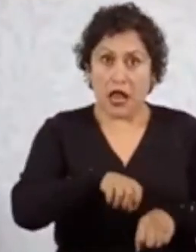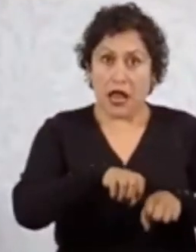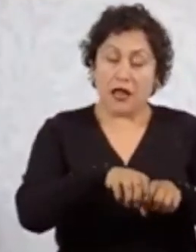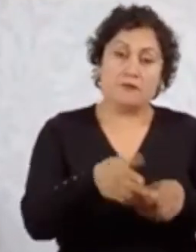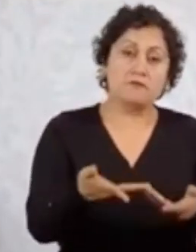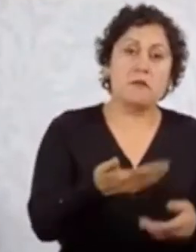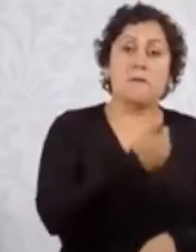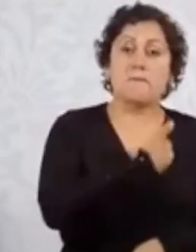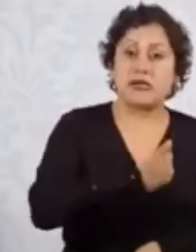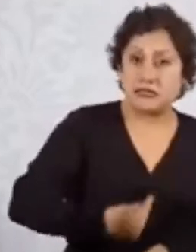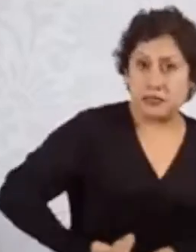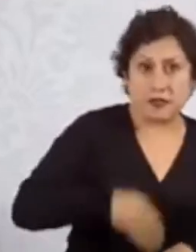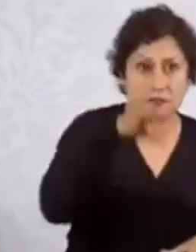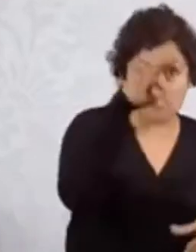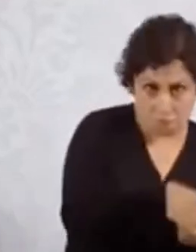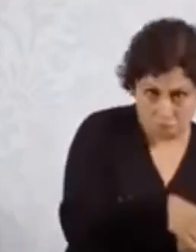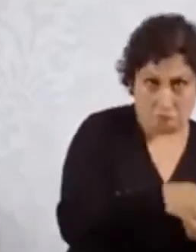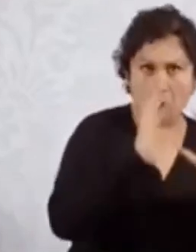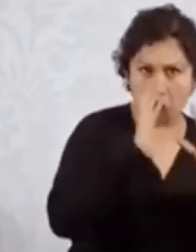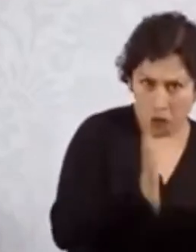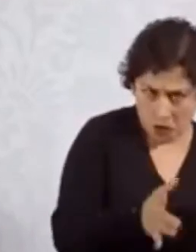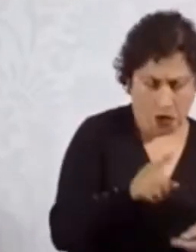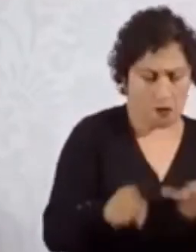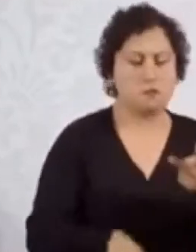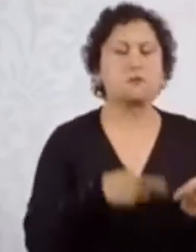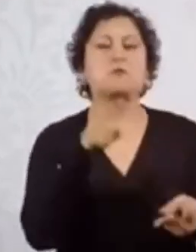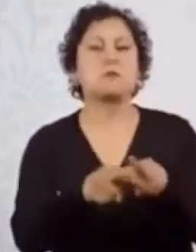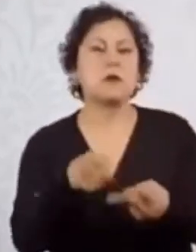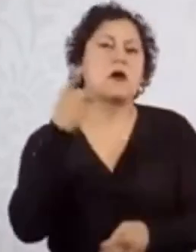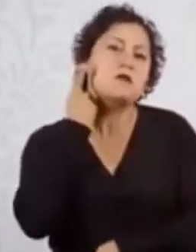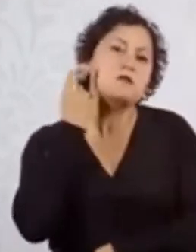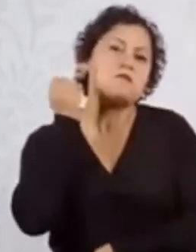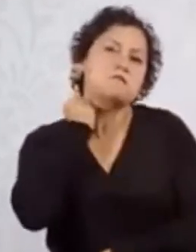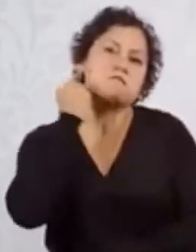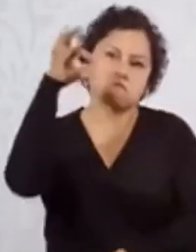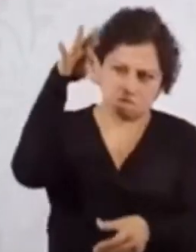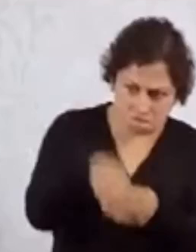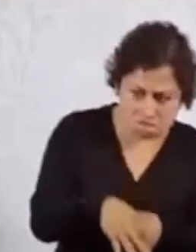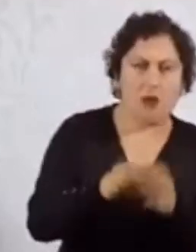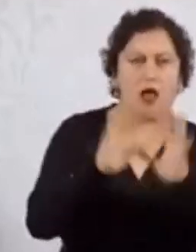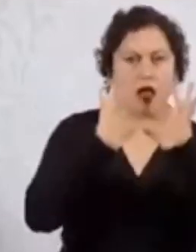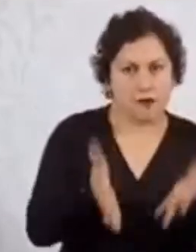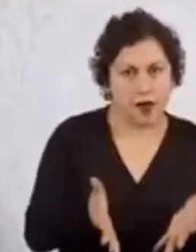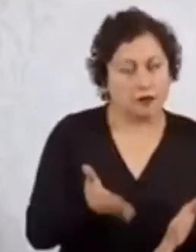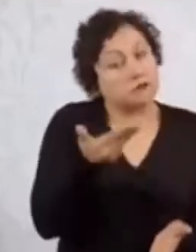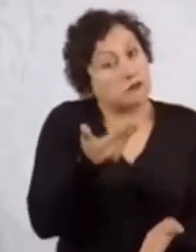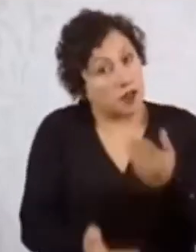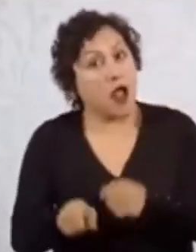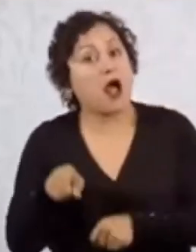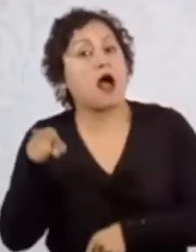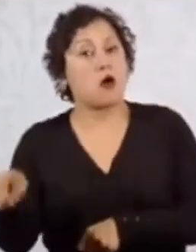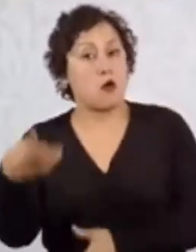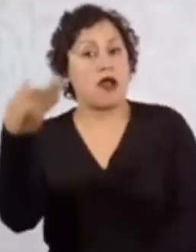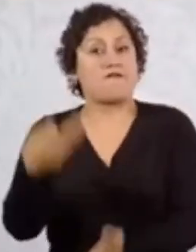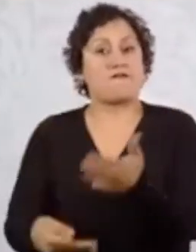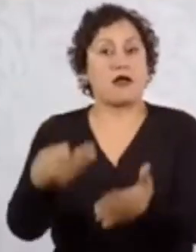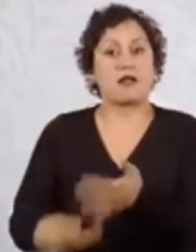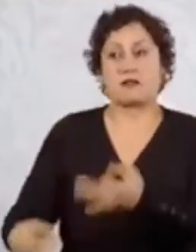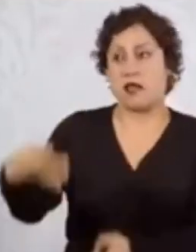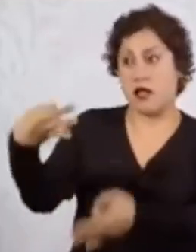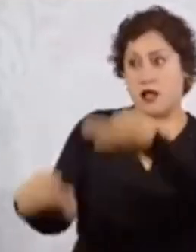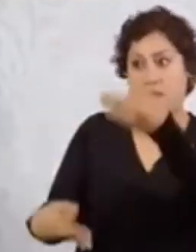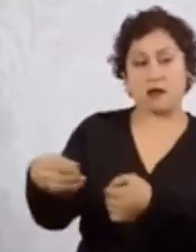la reelección o no. Creo que si no se permite, se hace de lado la experiencia que van acumulando